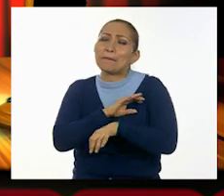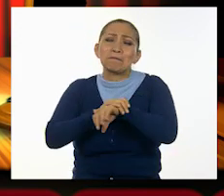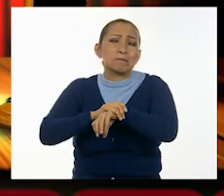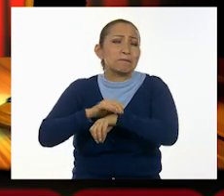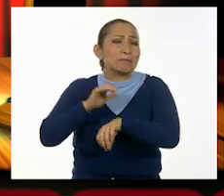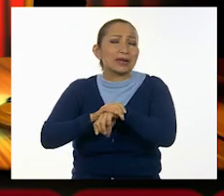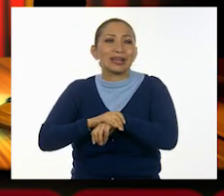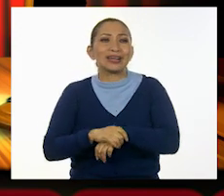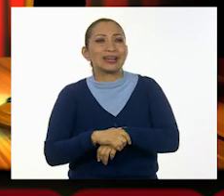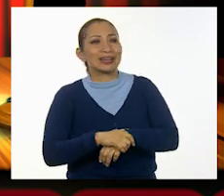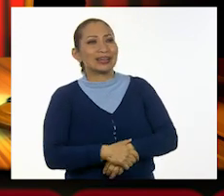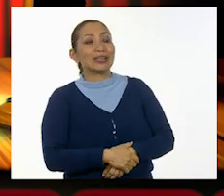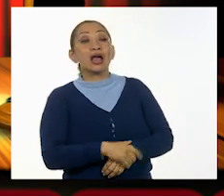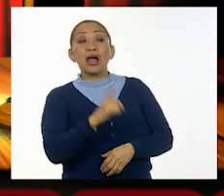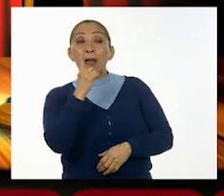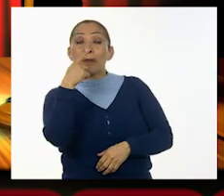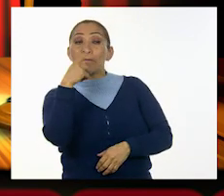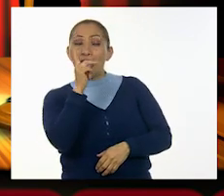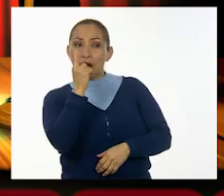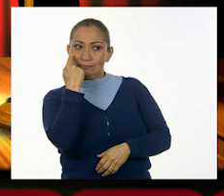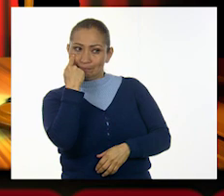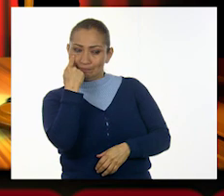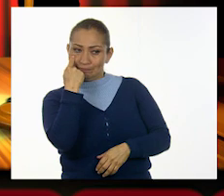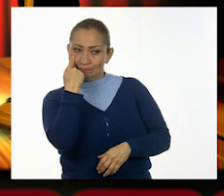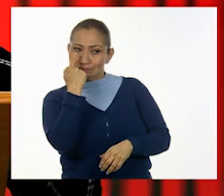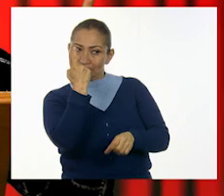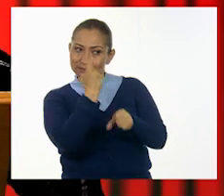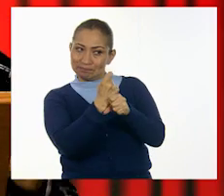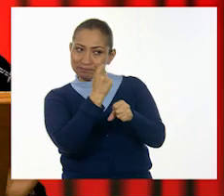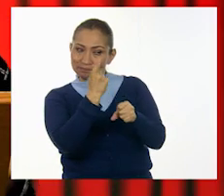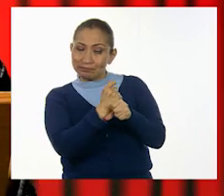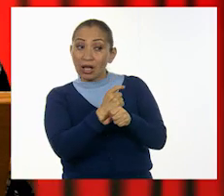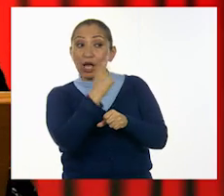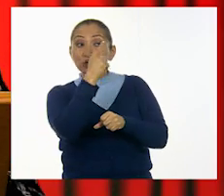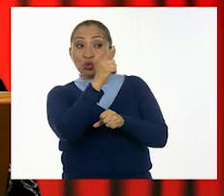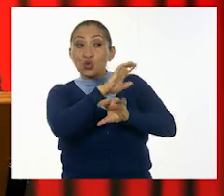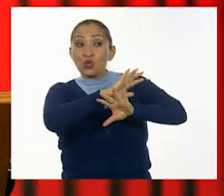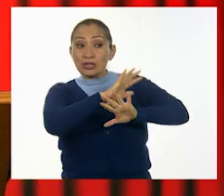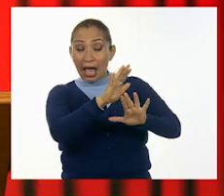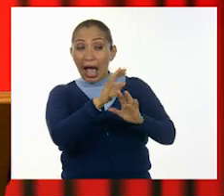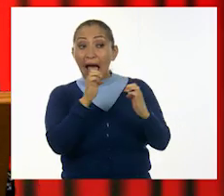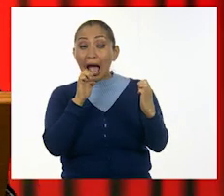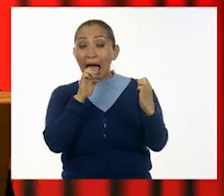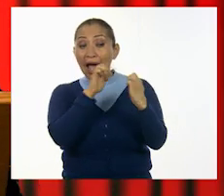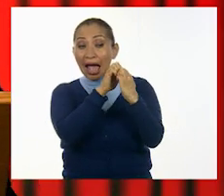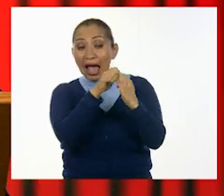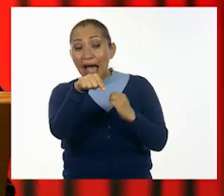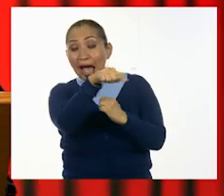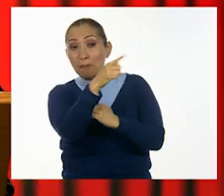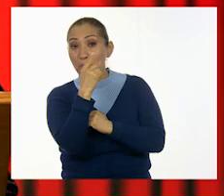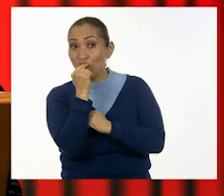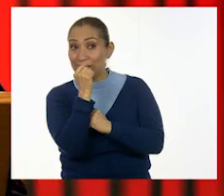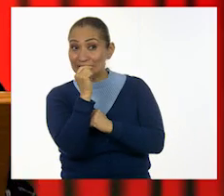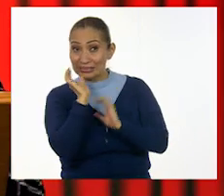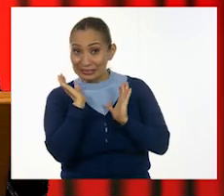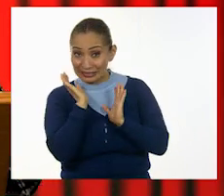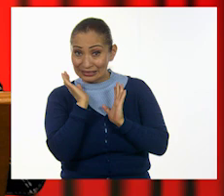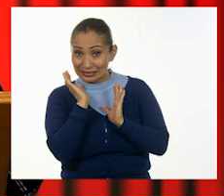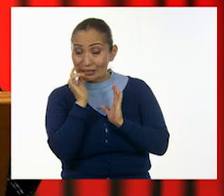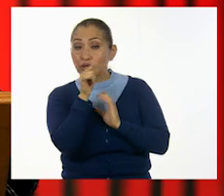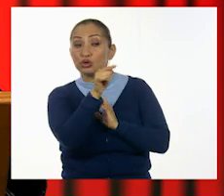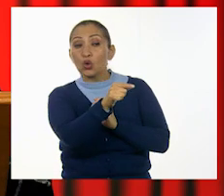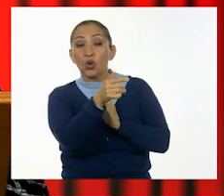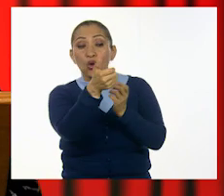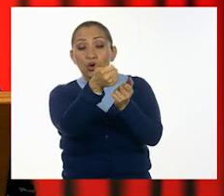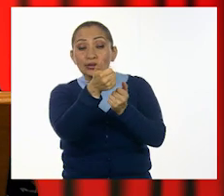amigo. La condición es la siguiente. Una vez que usted haya logrado burlar al policía, tiene